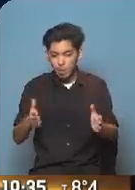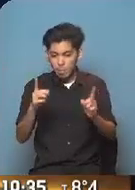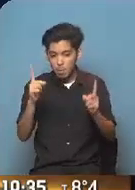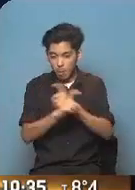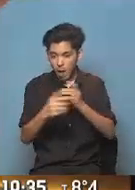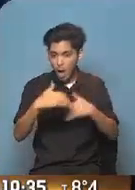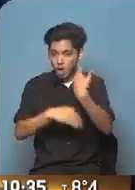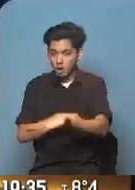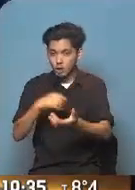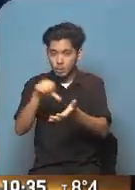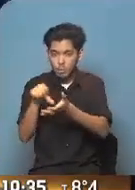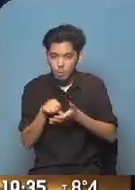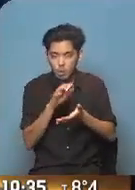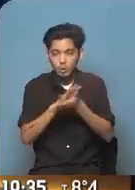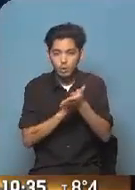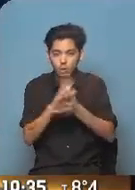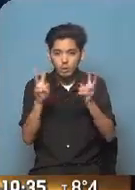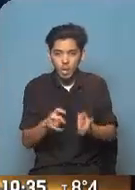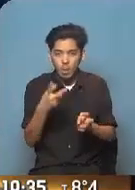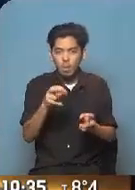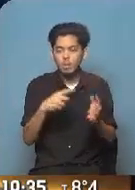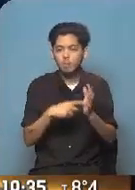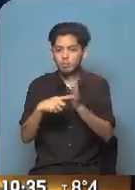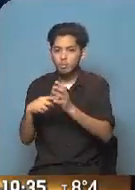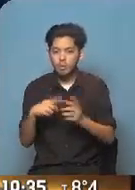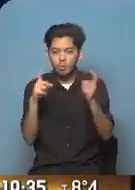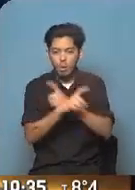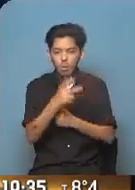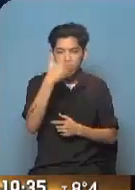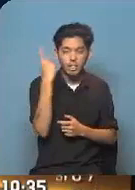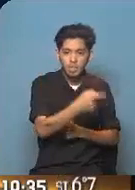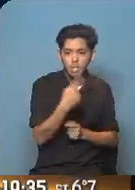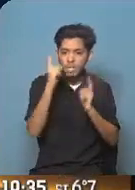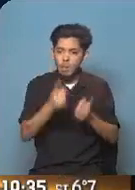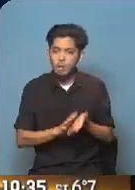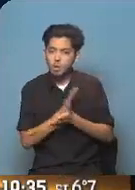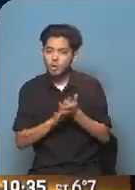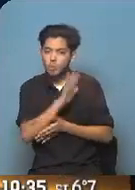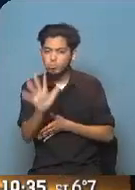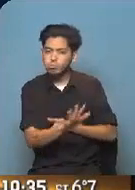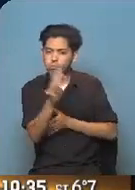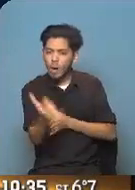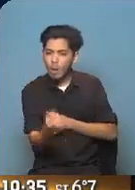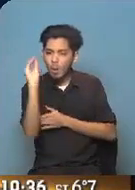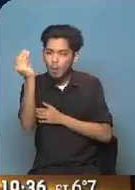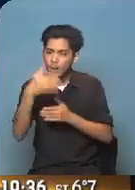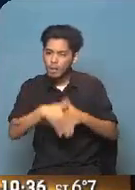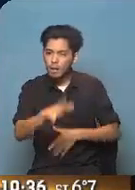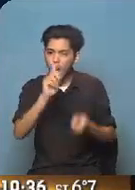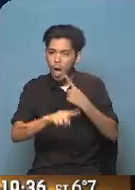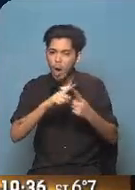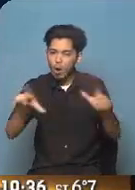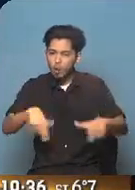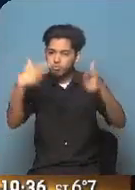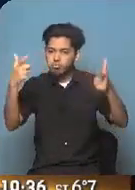sistema democrático resolvió el mile resolvió a los 20 puntos de conflicto limítrofe con chile resolvimos las sospechas que teníamos con brasil a partir del acuerdo nuclear